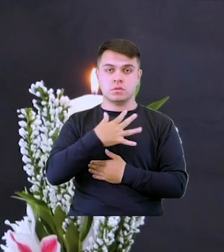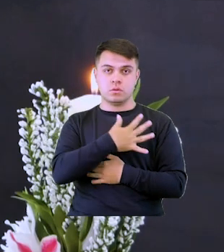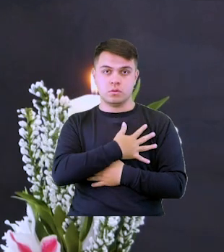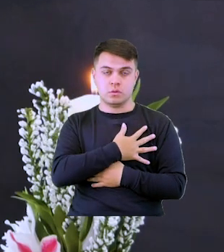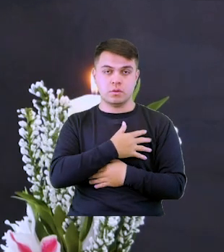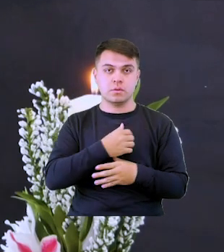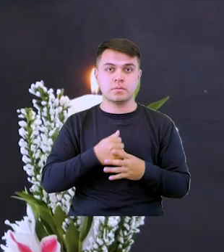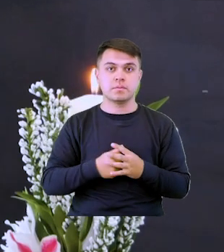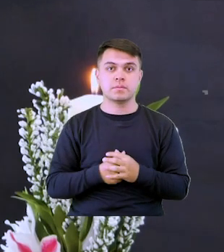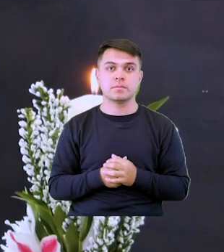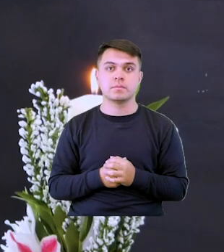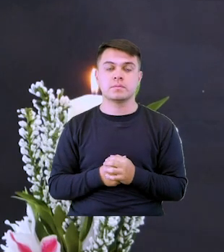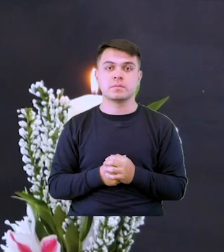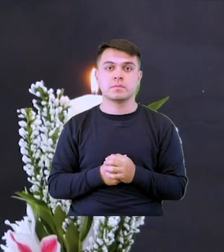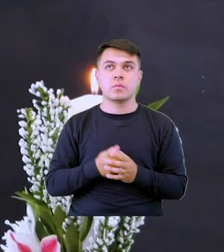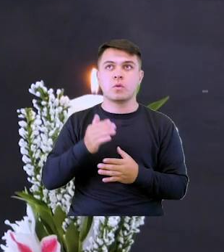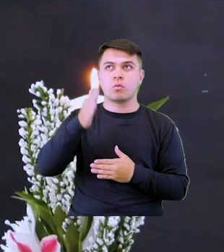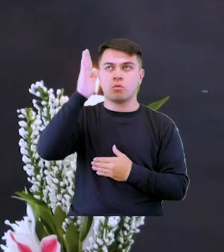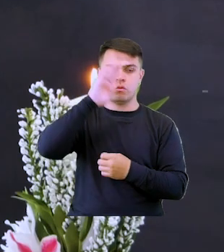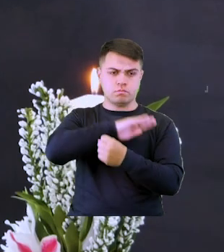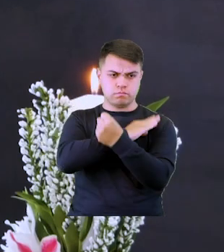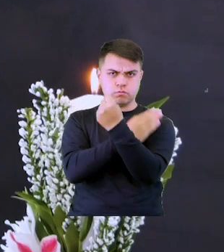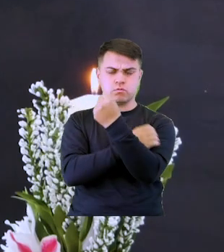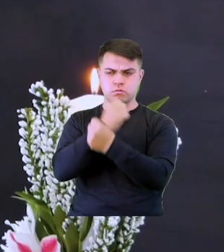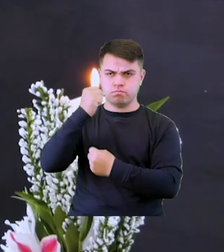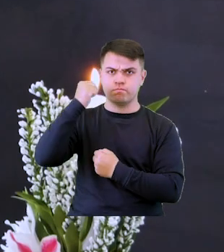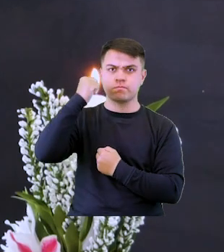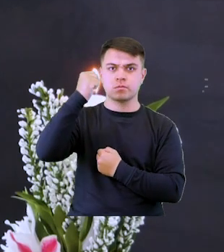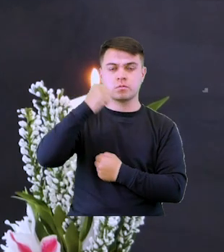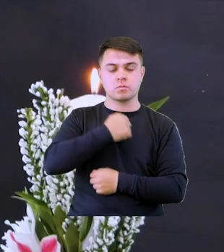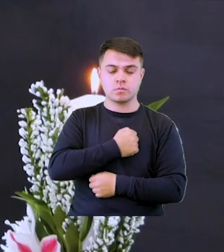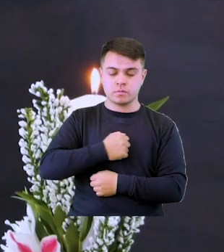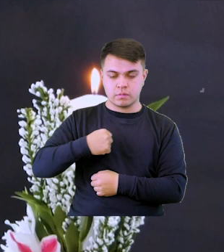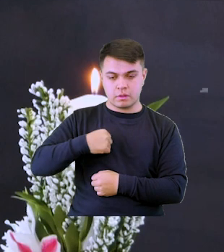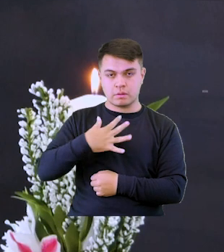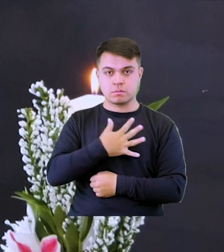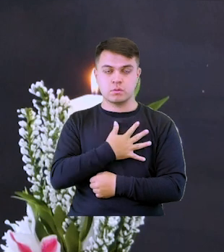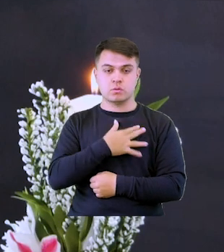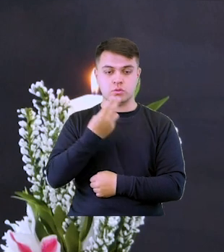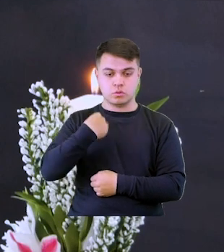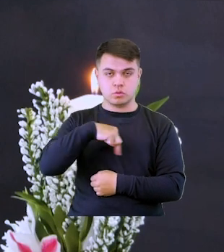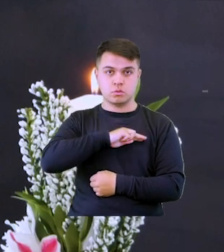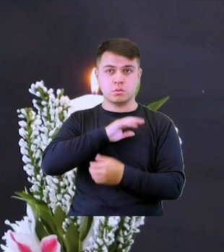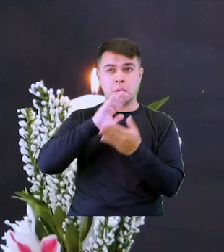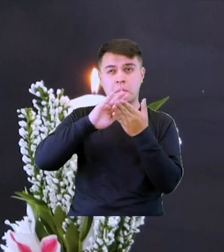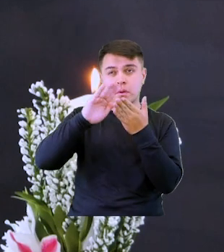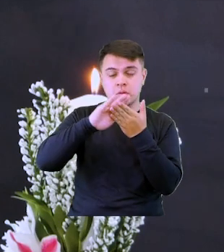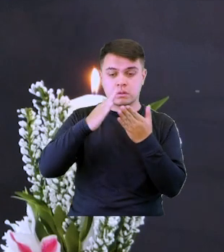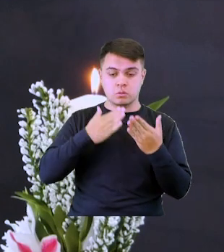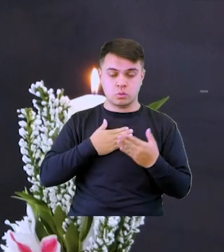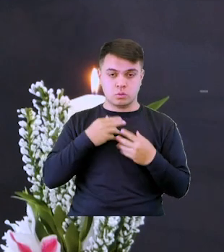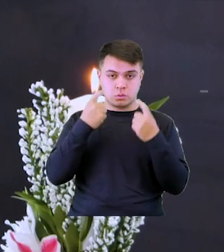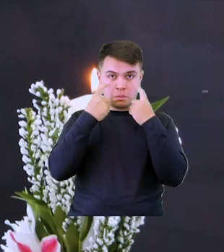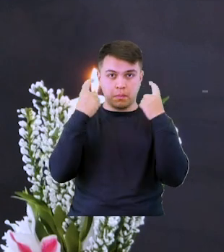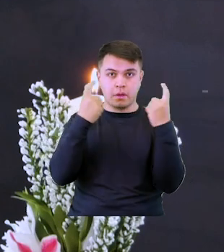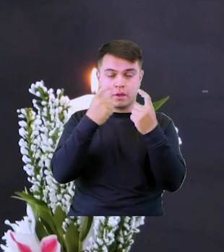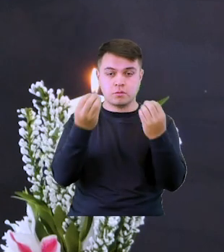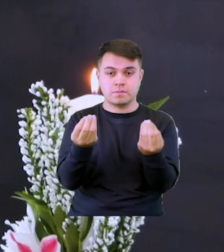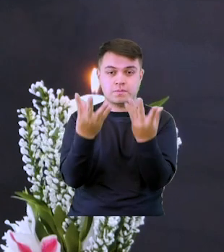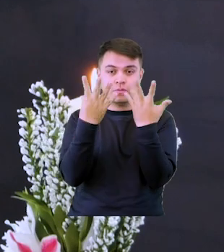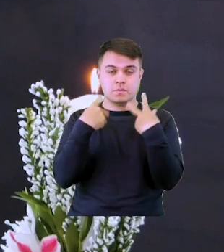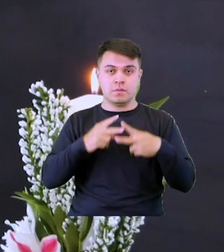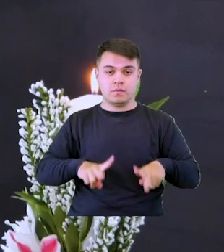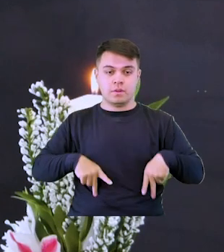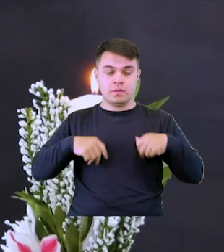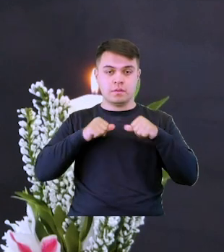misericordia. Danos. Dios Todopoderoso, tenga misericordia de nosotros, perdone nuestros pecados y nos lleve a la